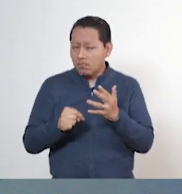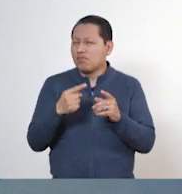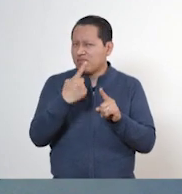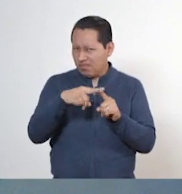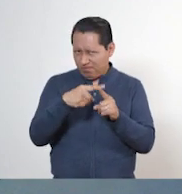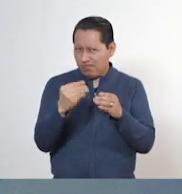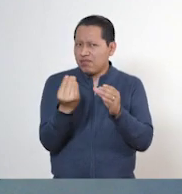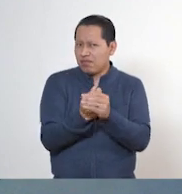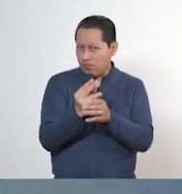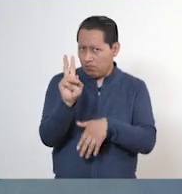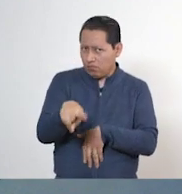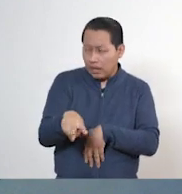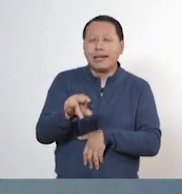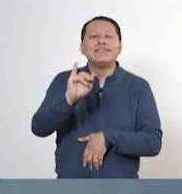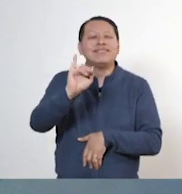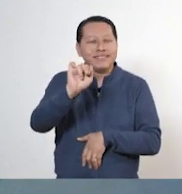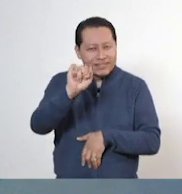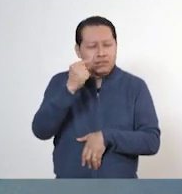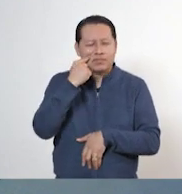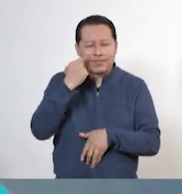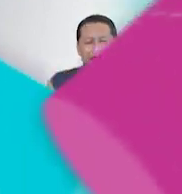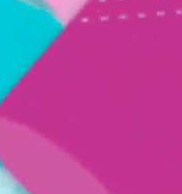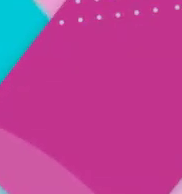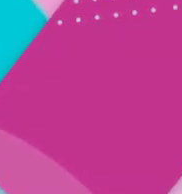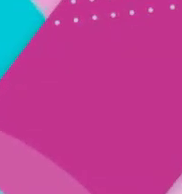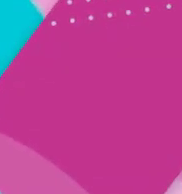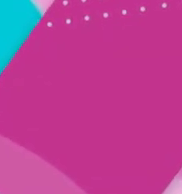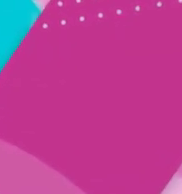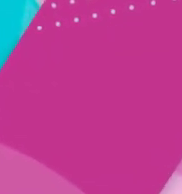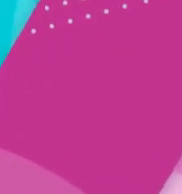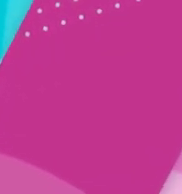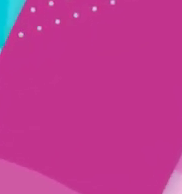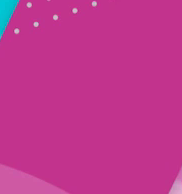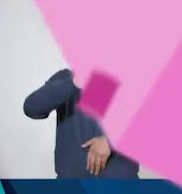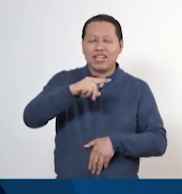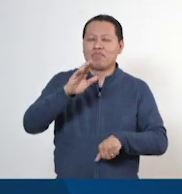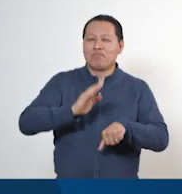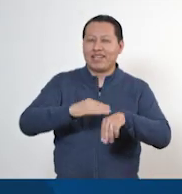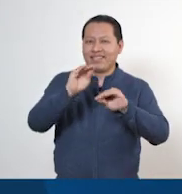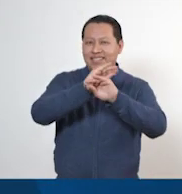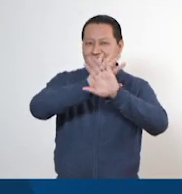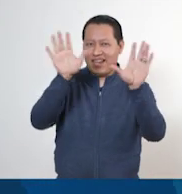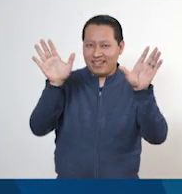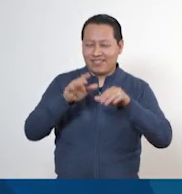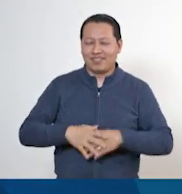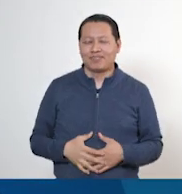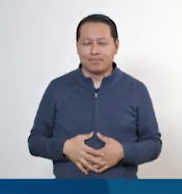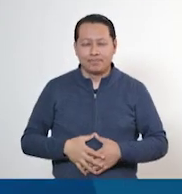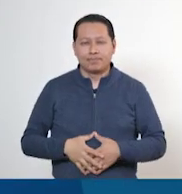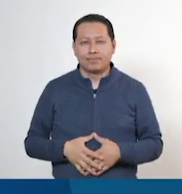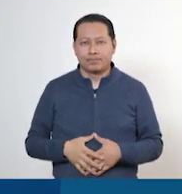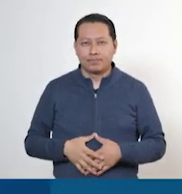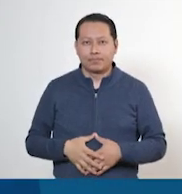una sorpresa para que lo entendamos mejor. Vamos a verla.